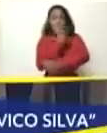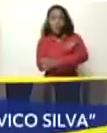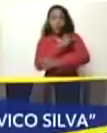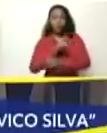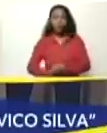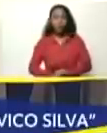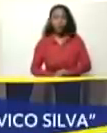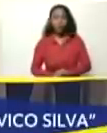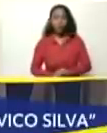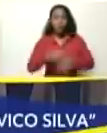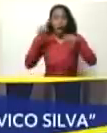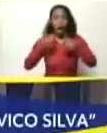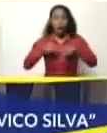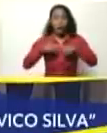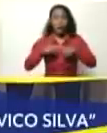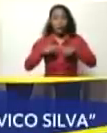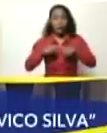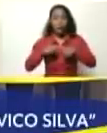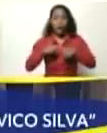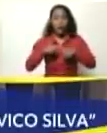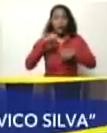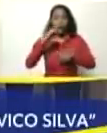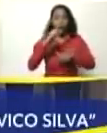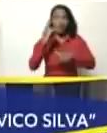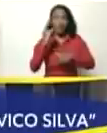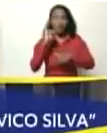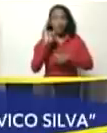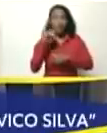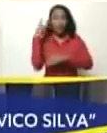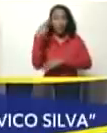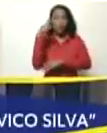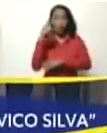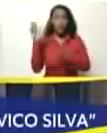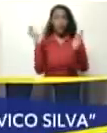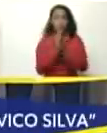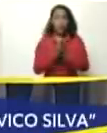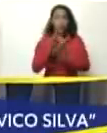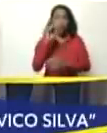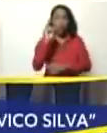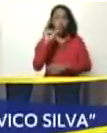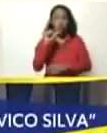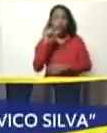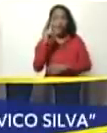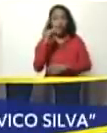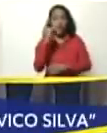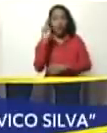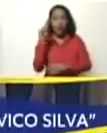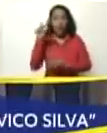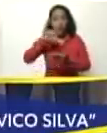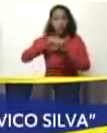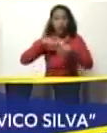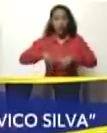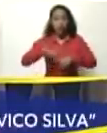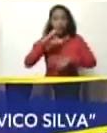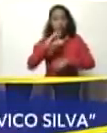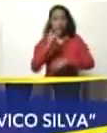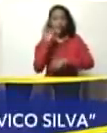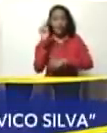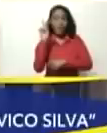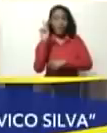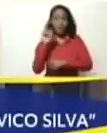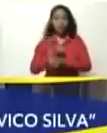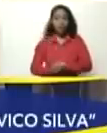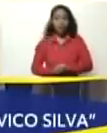vacunación en esta ACIP de la parroquia Santa Rosalía, que tiene su sede aquí en el CDI